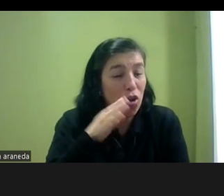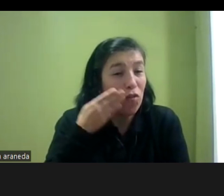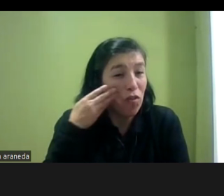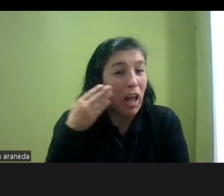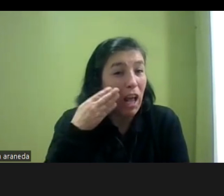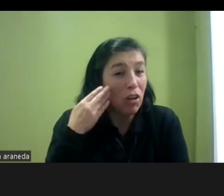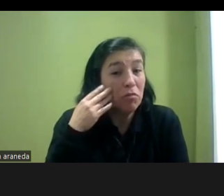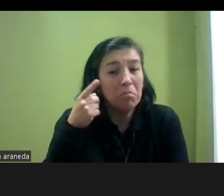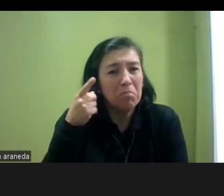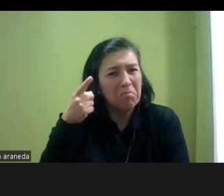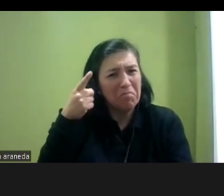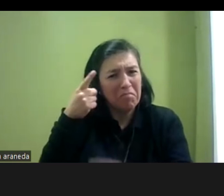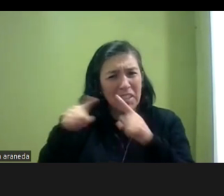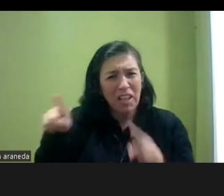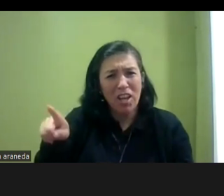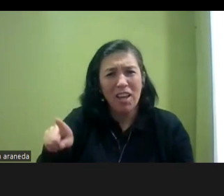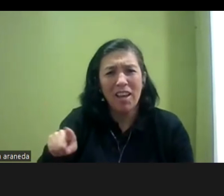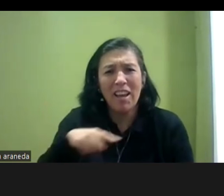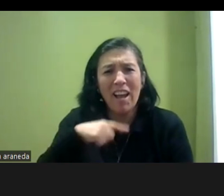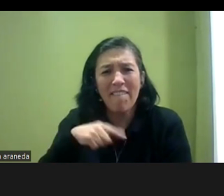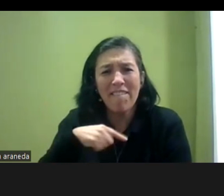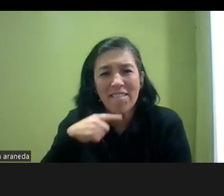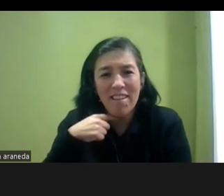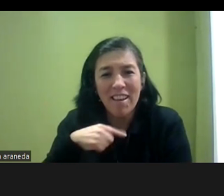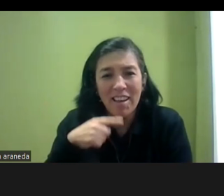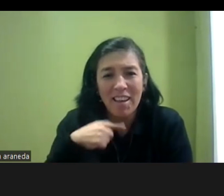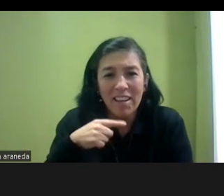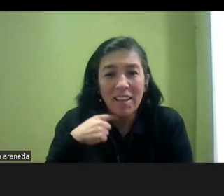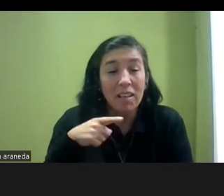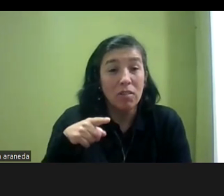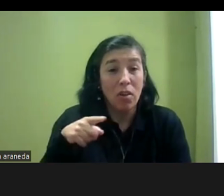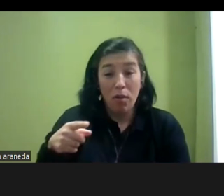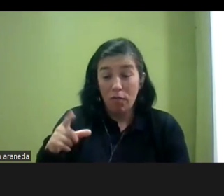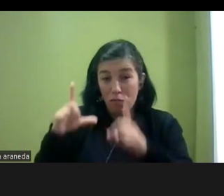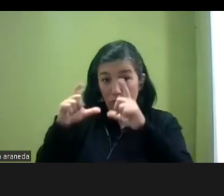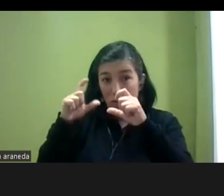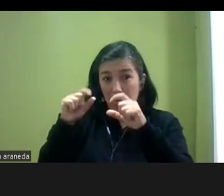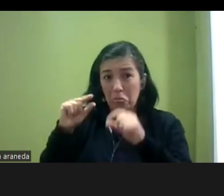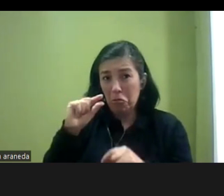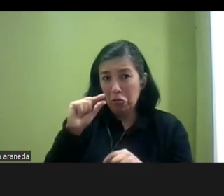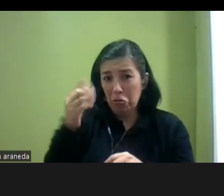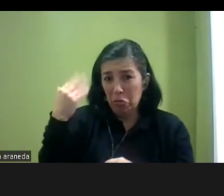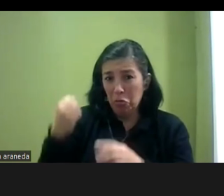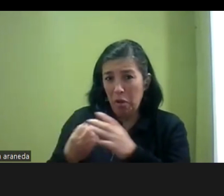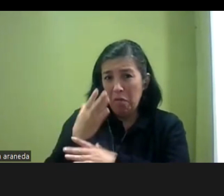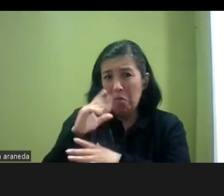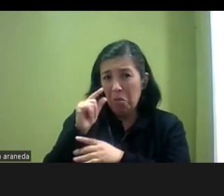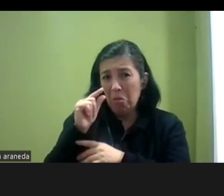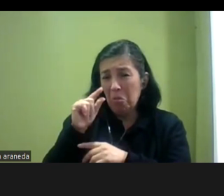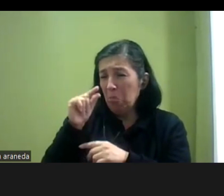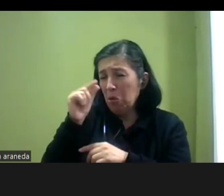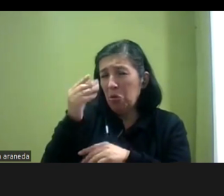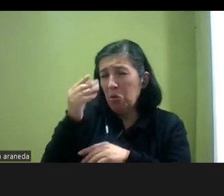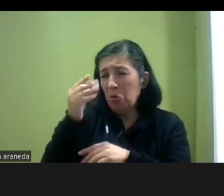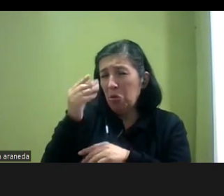un algodón café. La foto es moderna, de hace un par de años